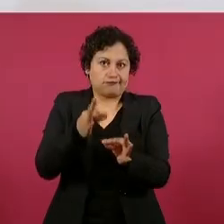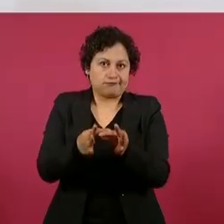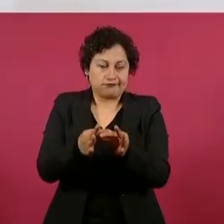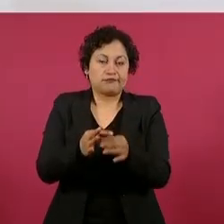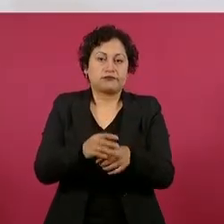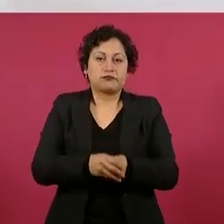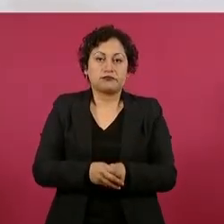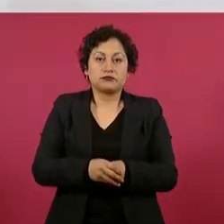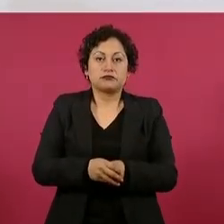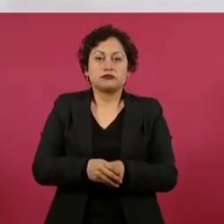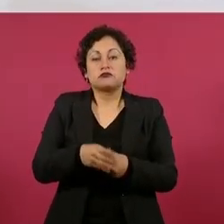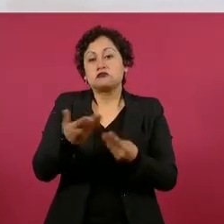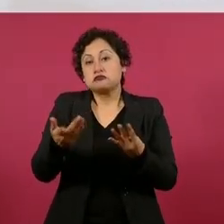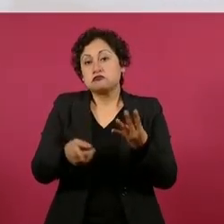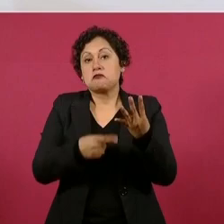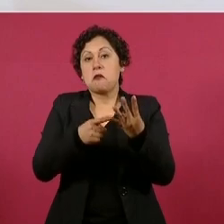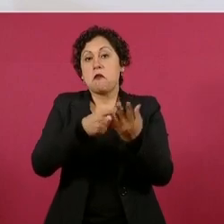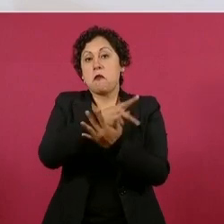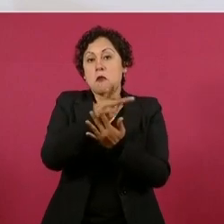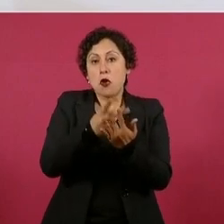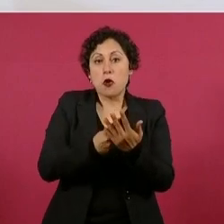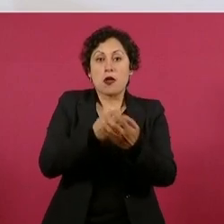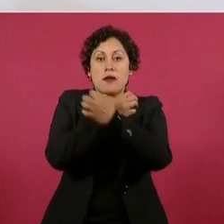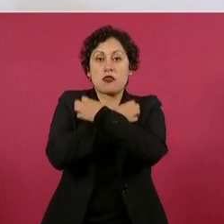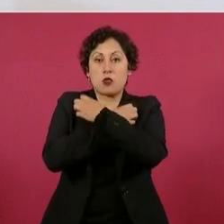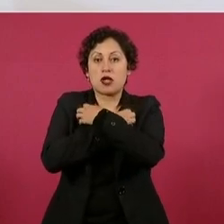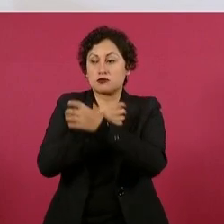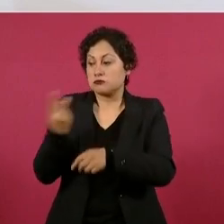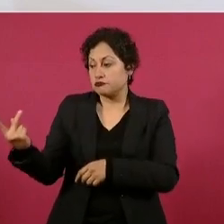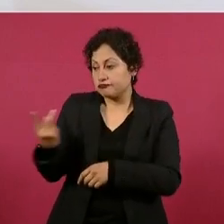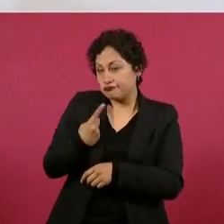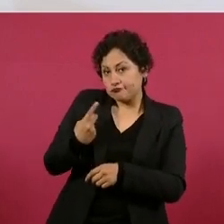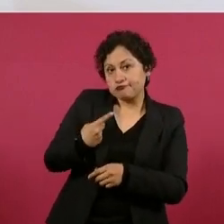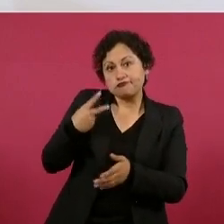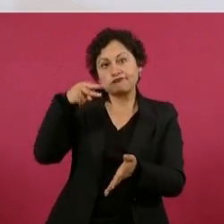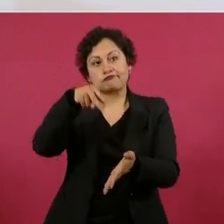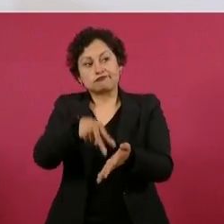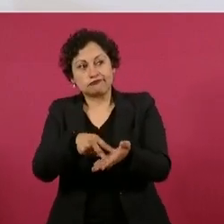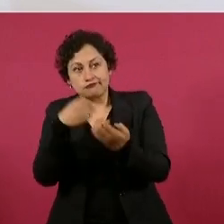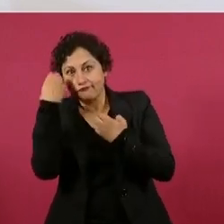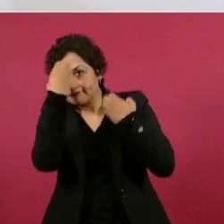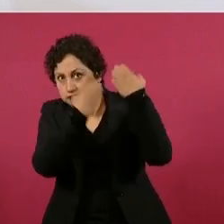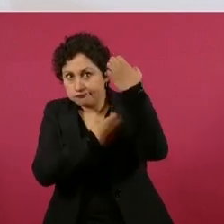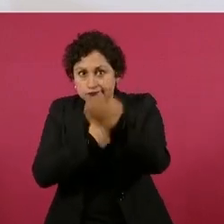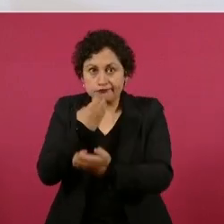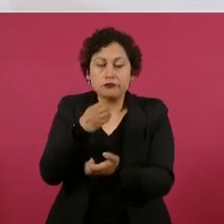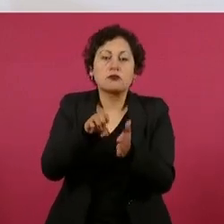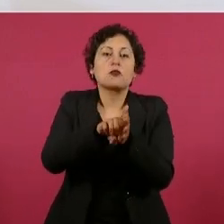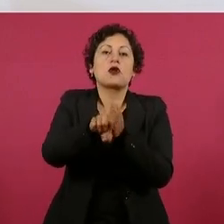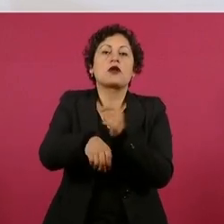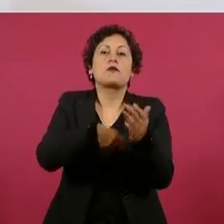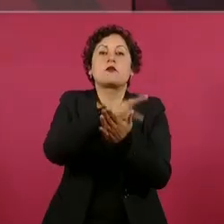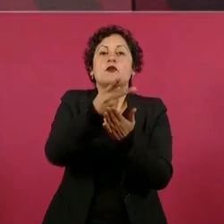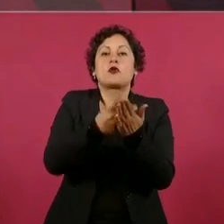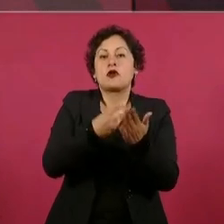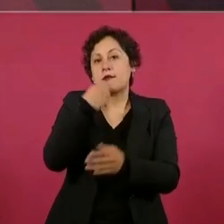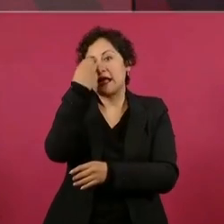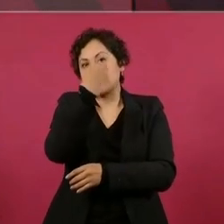Todos los programas de educación los hemos evaluado. La escuela es nuestra.